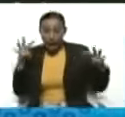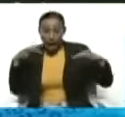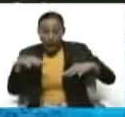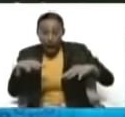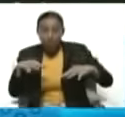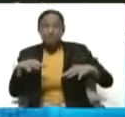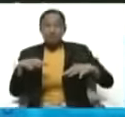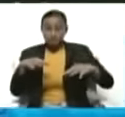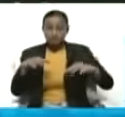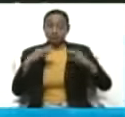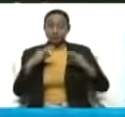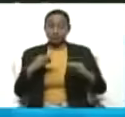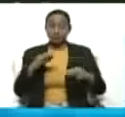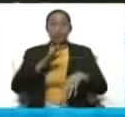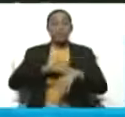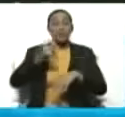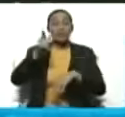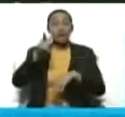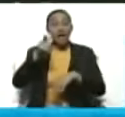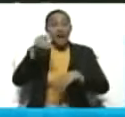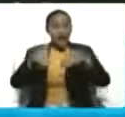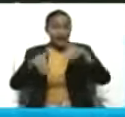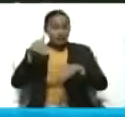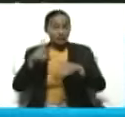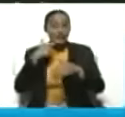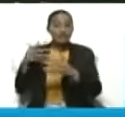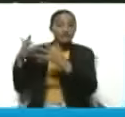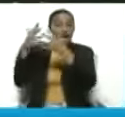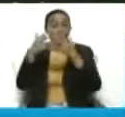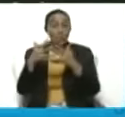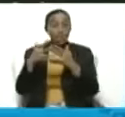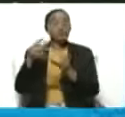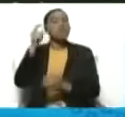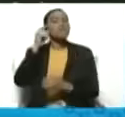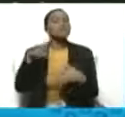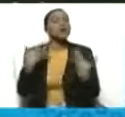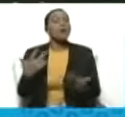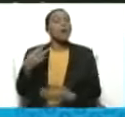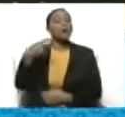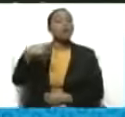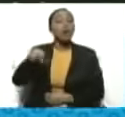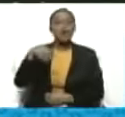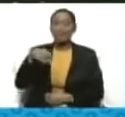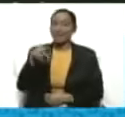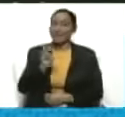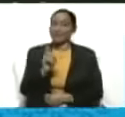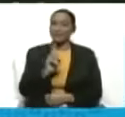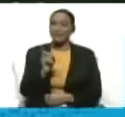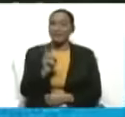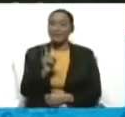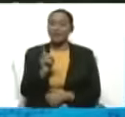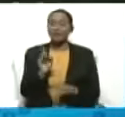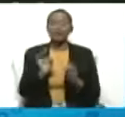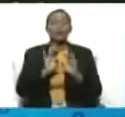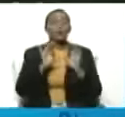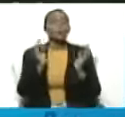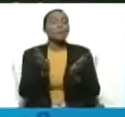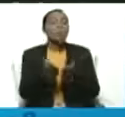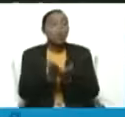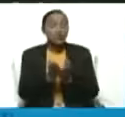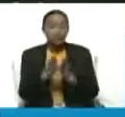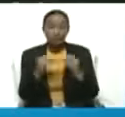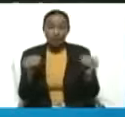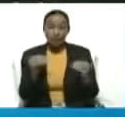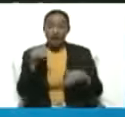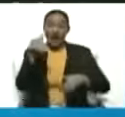Esas son en noviembre, ¿verdad? No. En este tiempo, la elección más importante de todo este hemisferio es